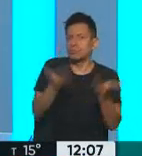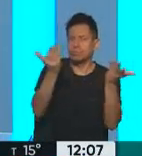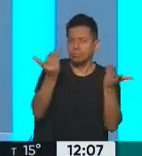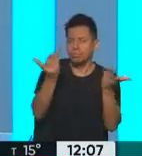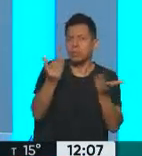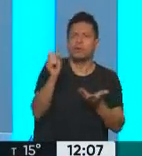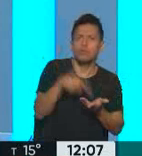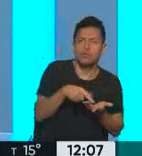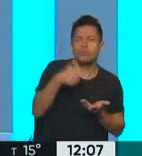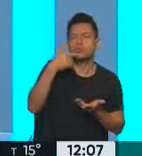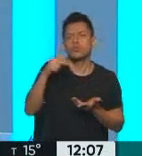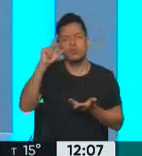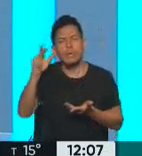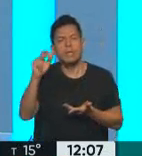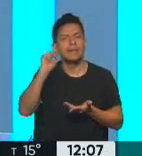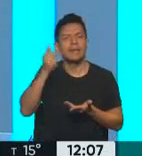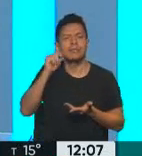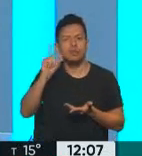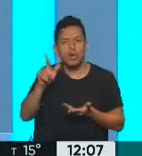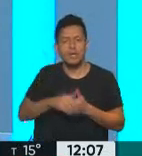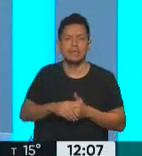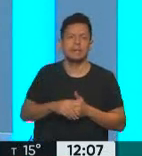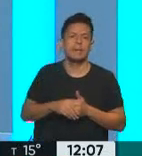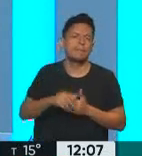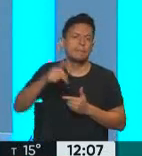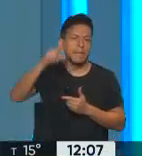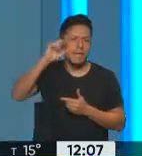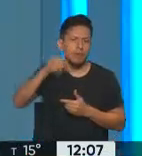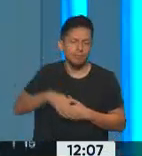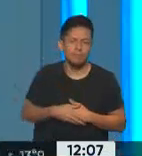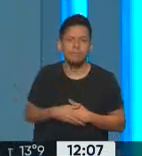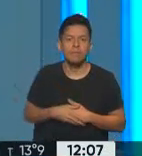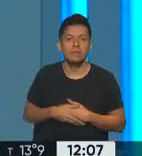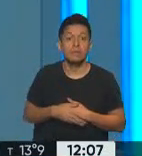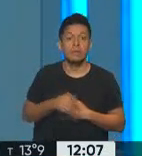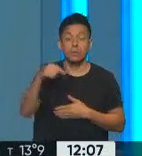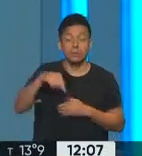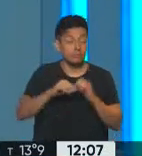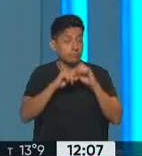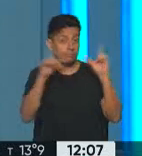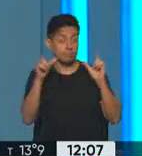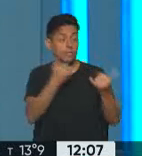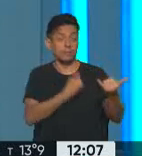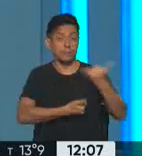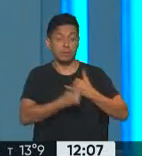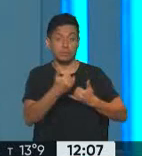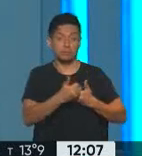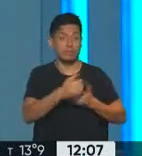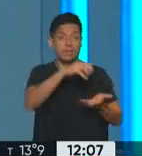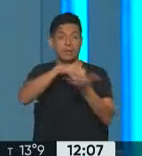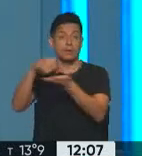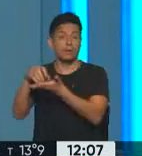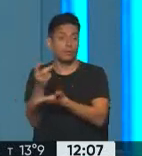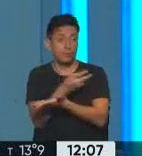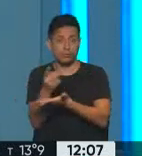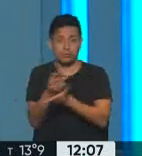nafta común, super, gasoil, diesel oil y premium. Ahora, todos nos levantamos hoy con la información respecto a estas dos empresas, ¿no? Sí.